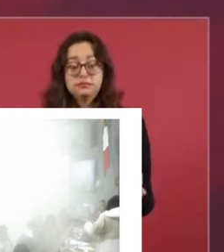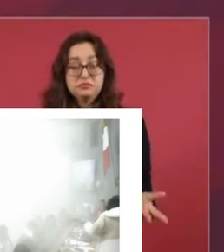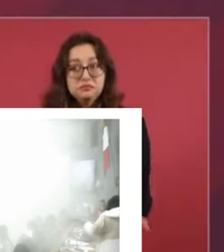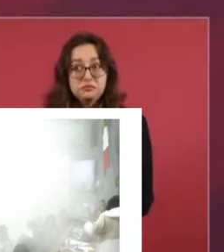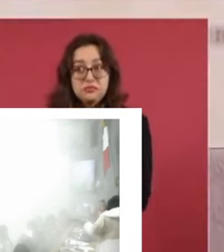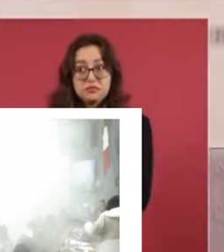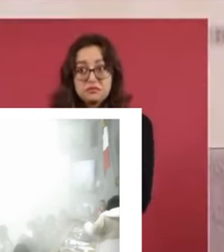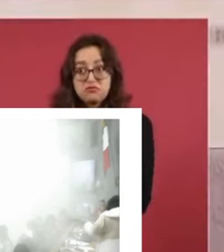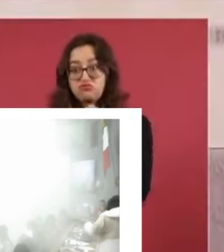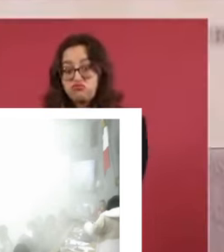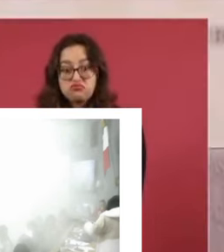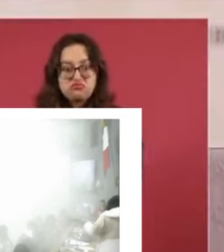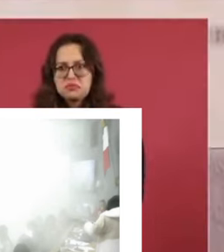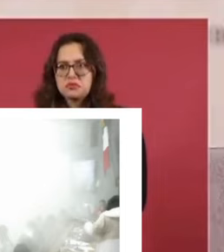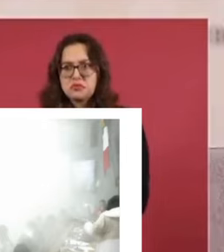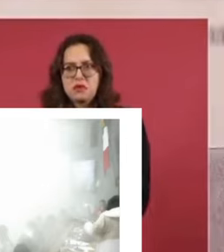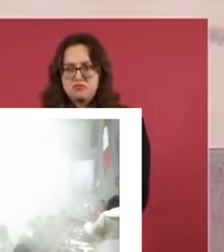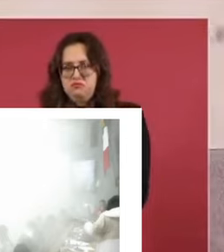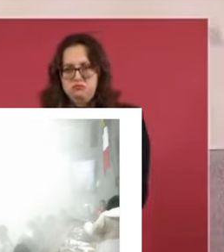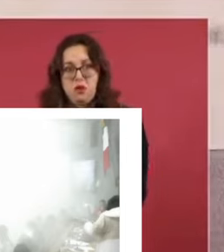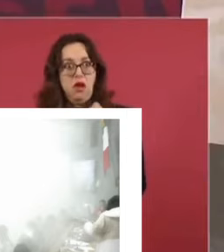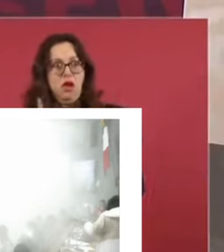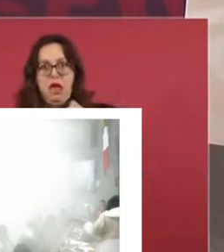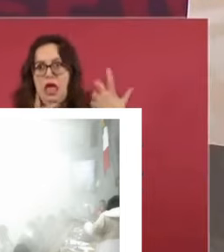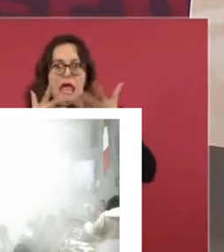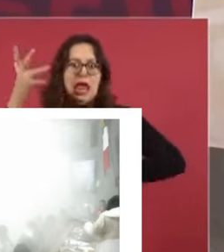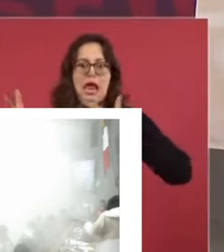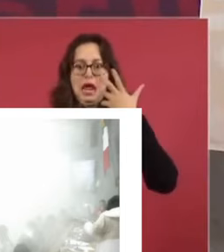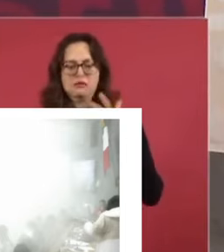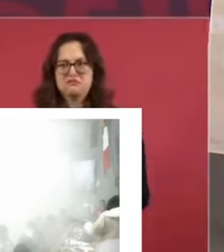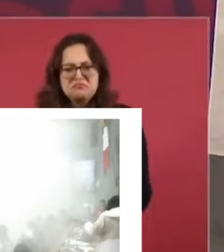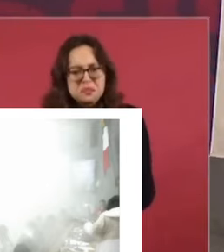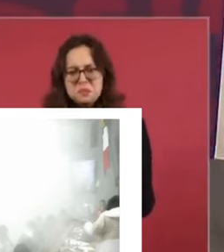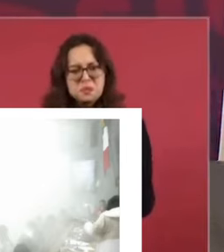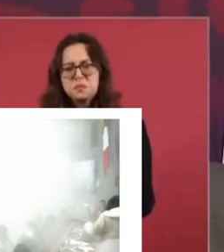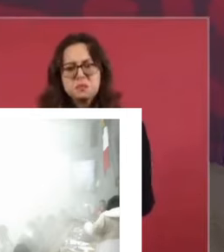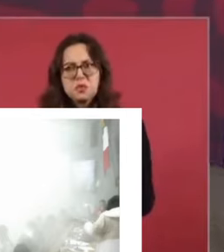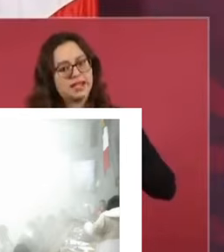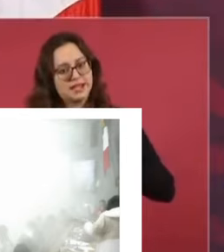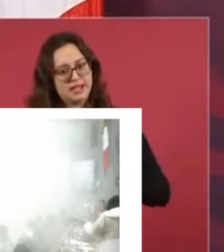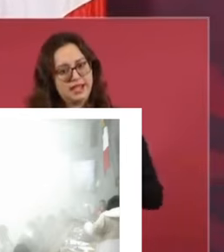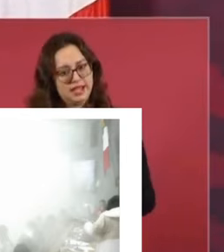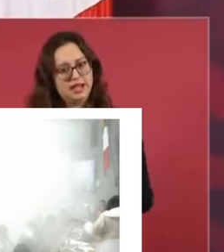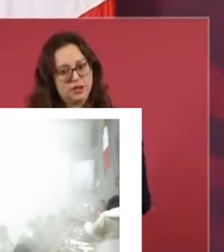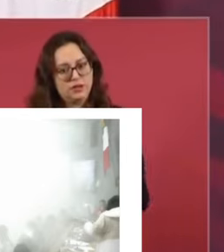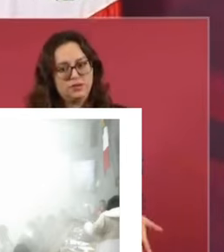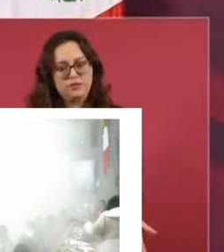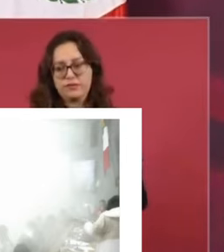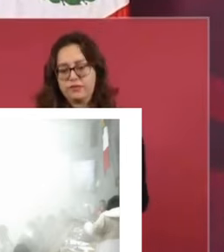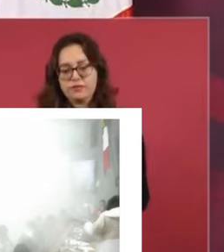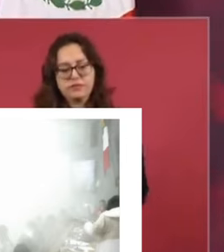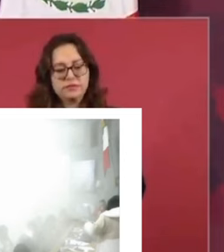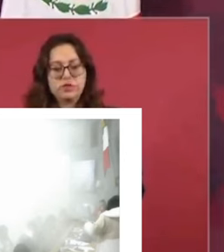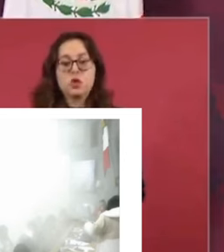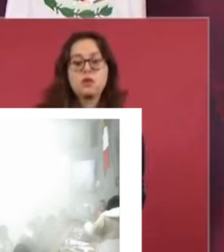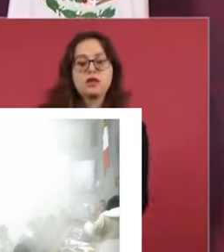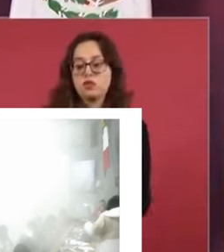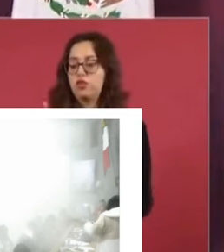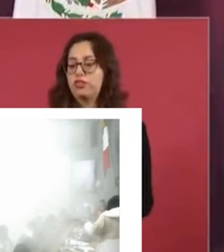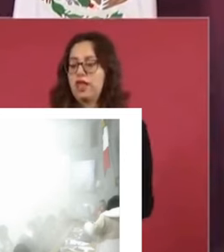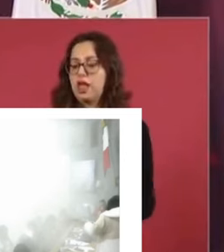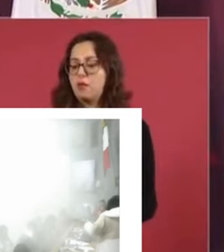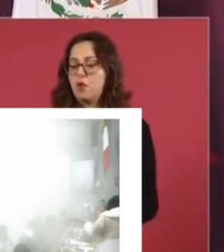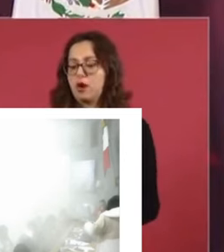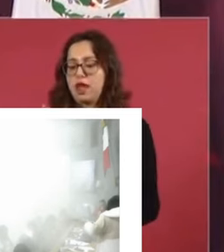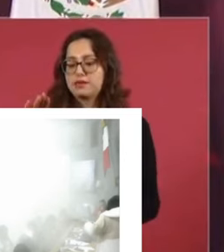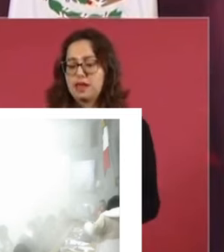y continúa funcionando la economía, la vida pública, y en una democracia pues es